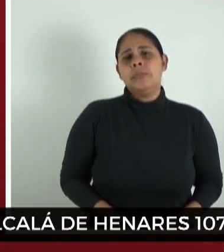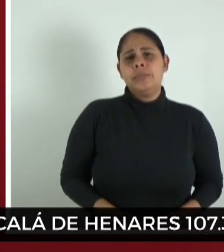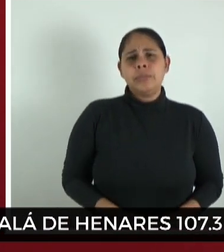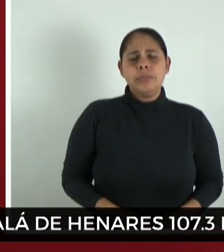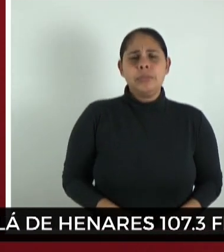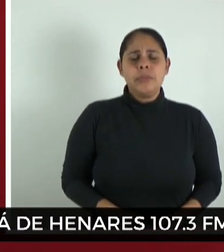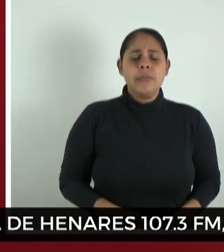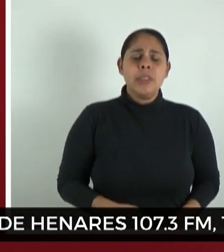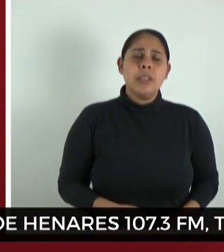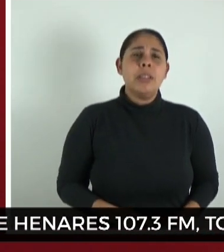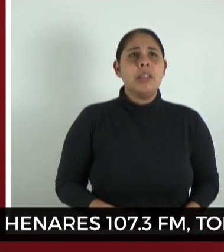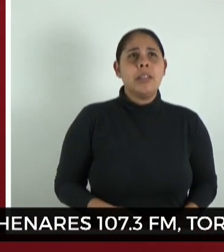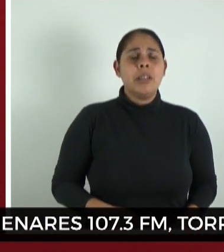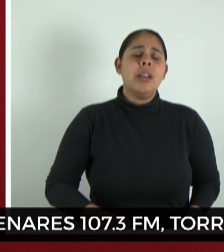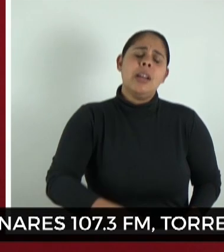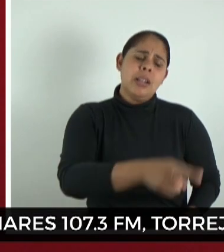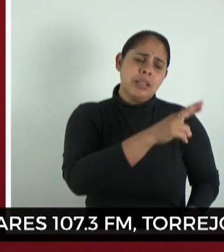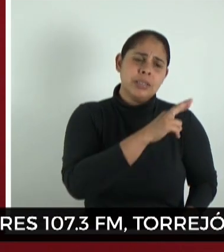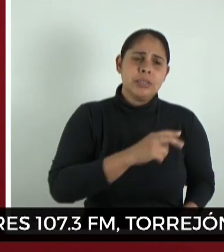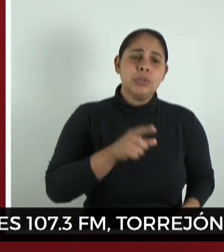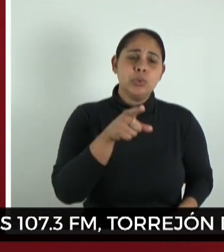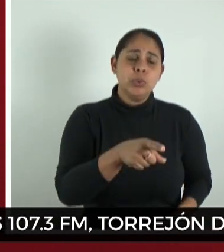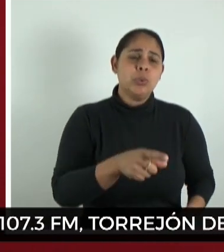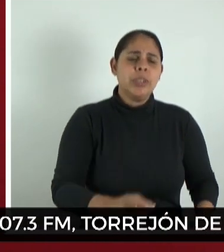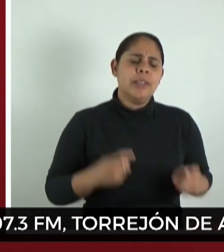del intento de ser religioso de una forma cristiana.